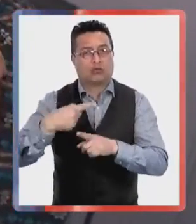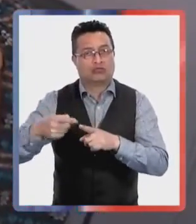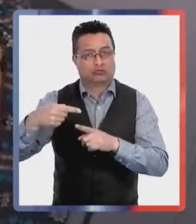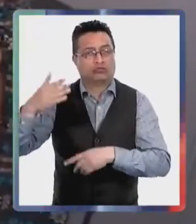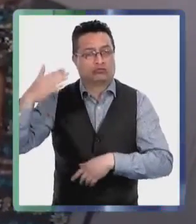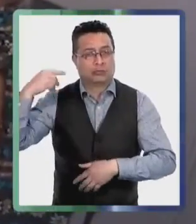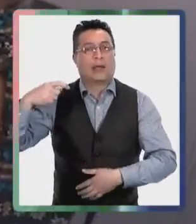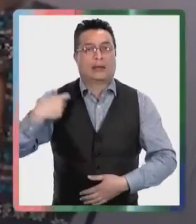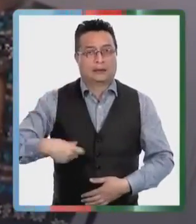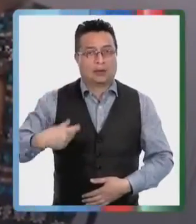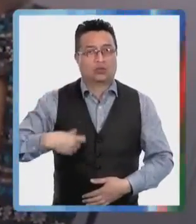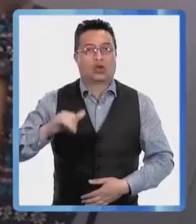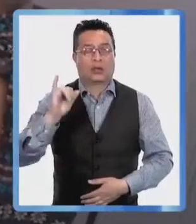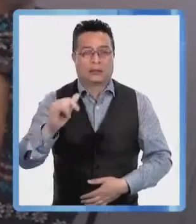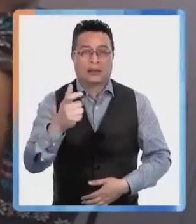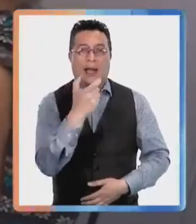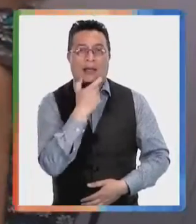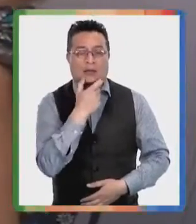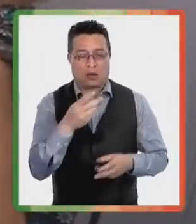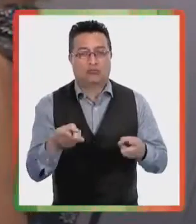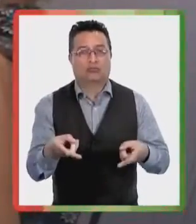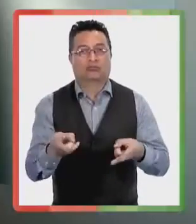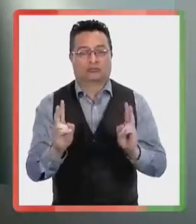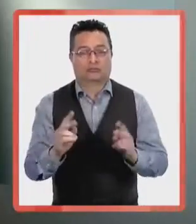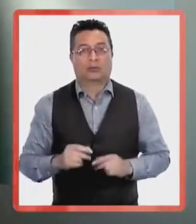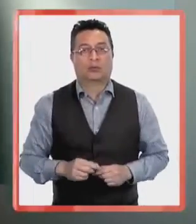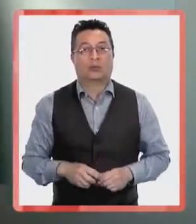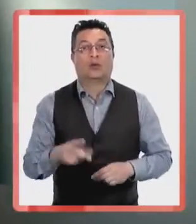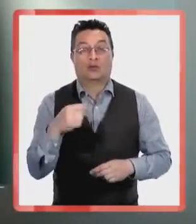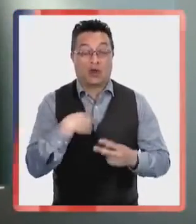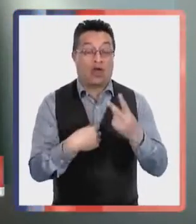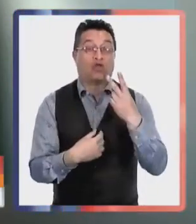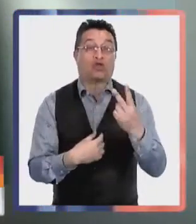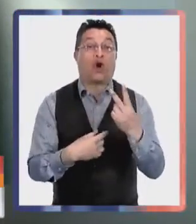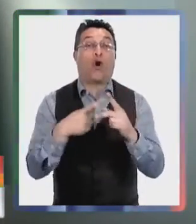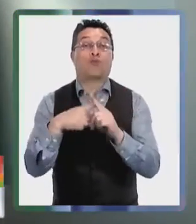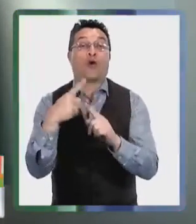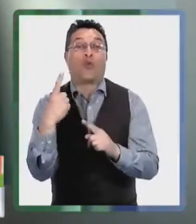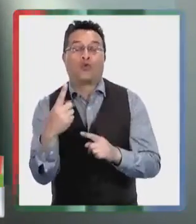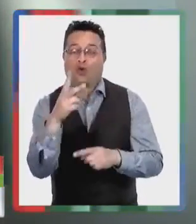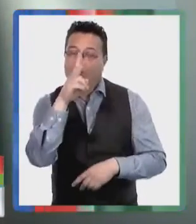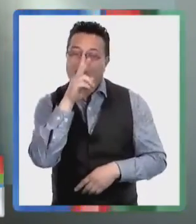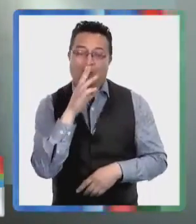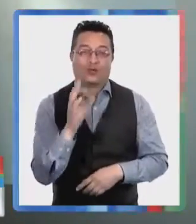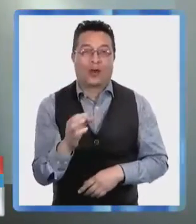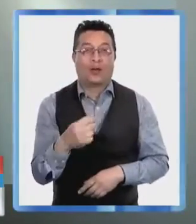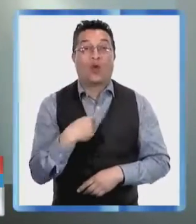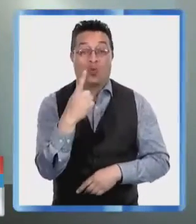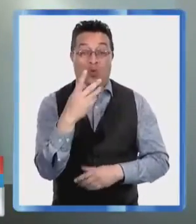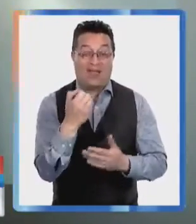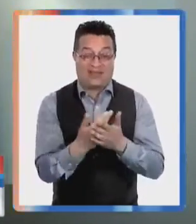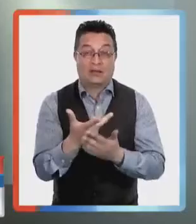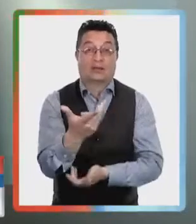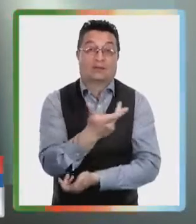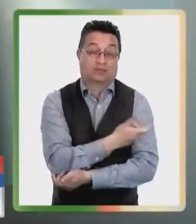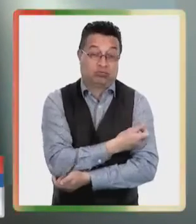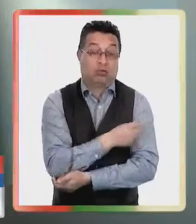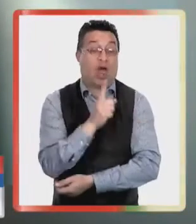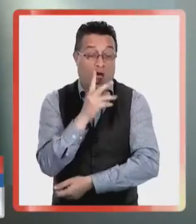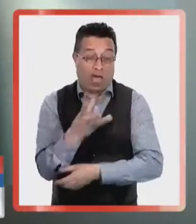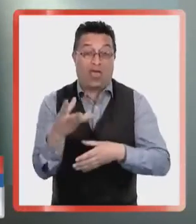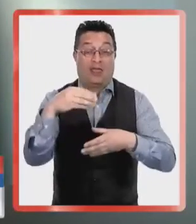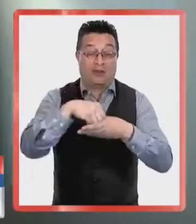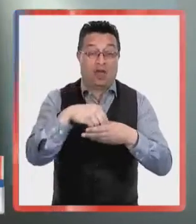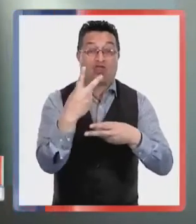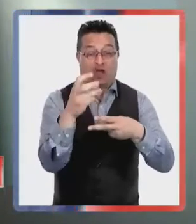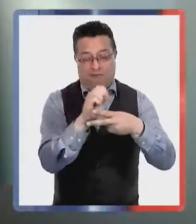semanas en Estados Unidos y Reino Unido. Es un 2x1, es como un combo, un 2x1. Te vacunas una vez, pero como contiene